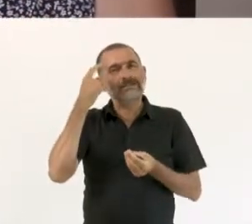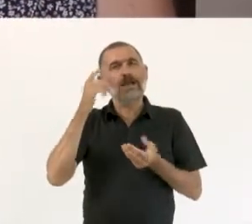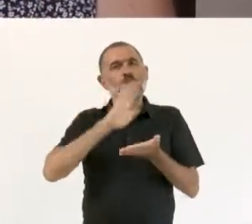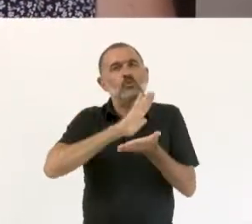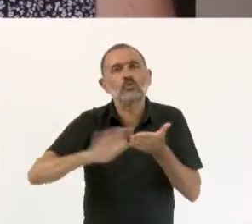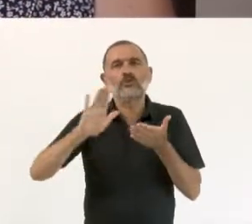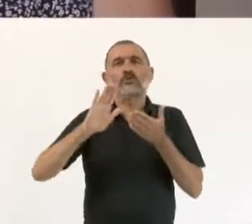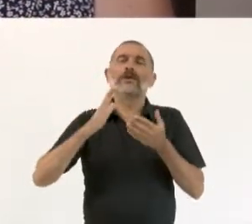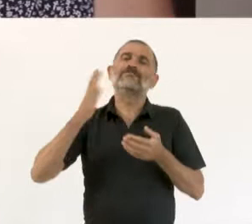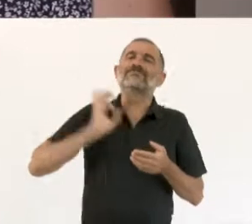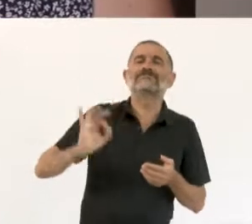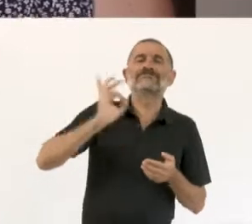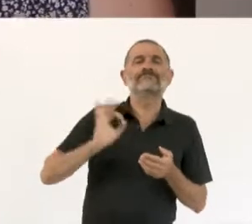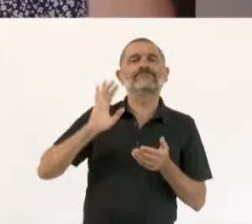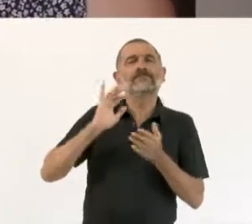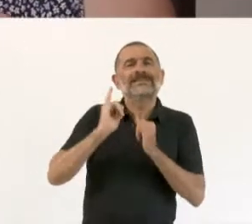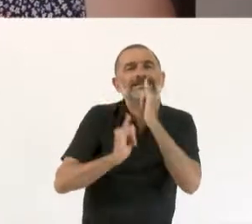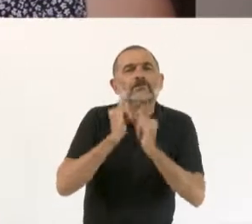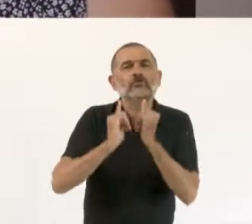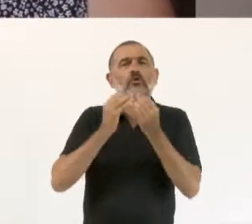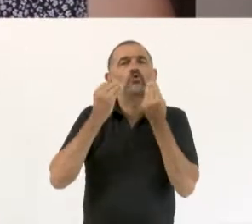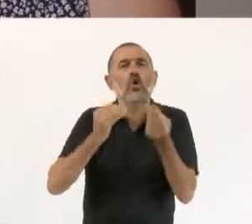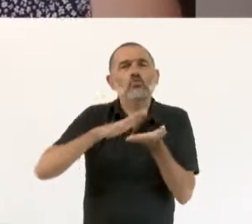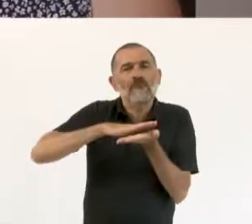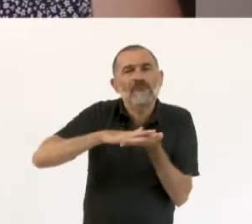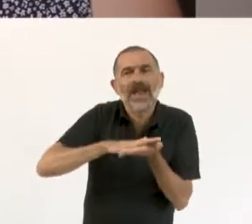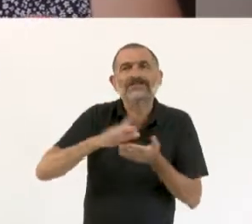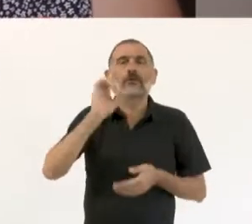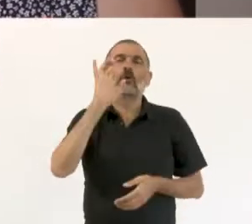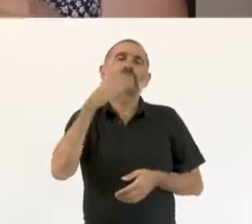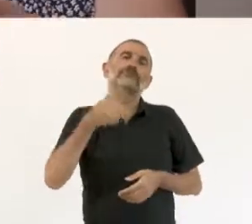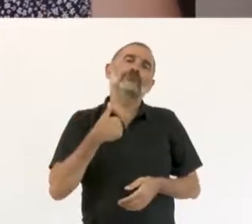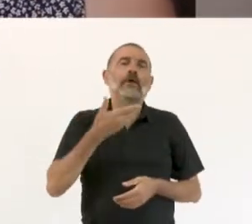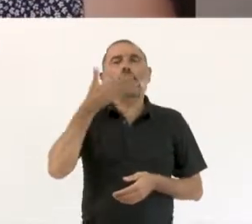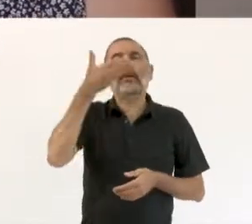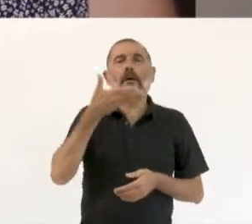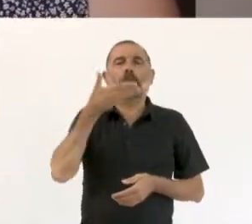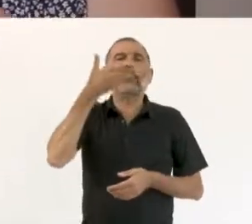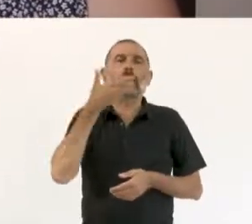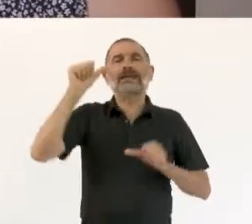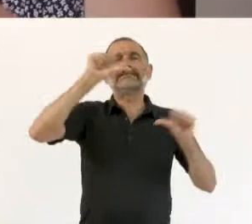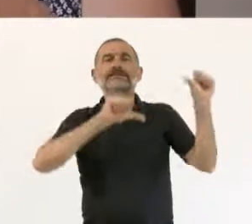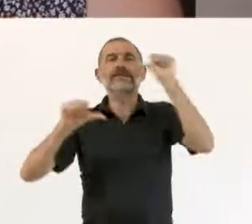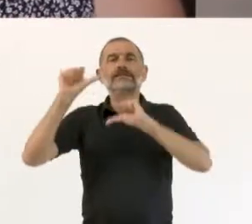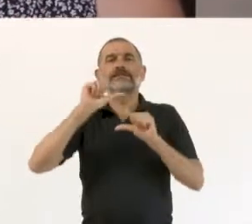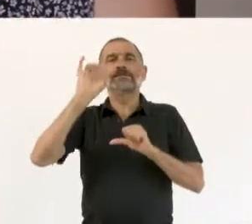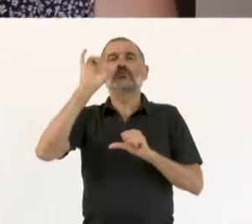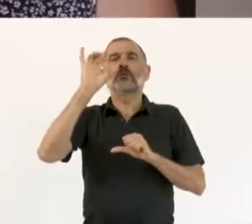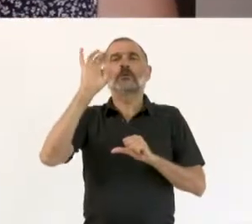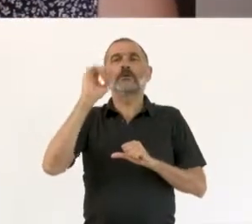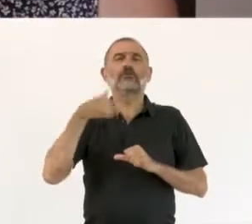nuevos relatos sobre este pasado, ¿sí? Que no sea unidireccional desde un relato científico, propiamente dicho, a partir